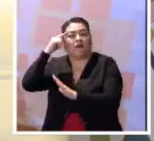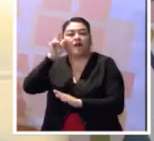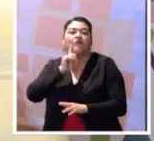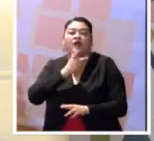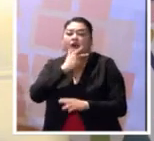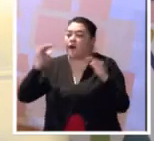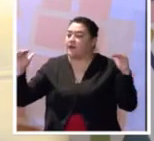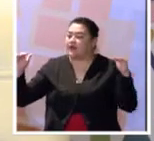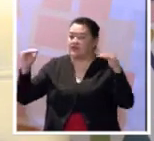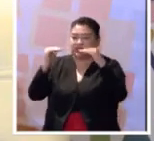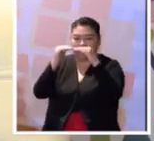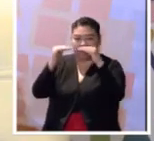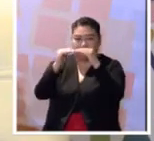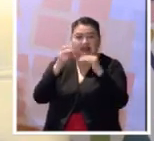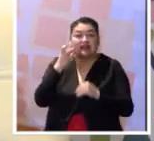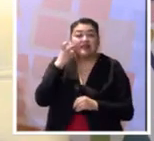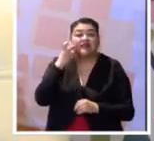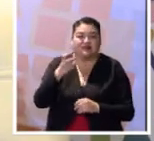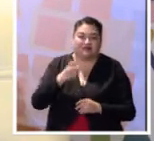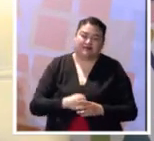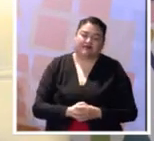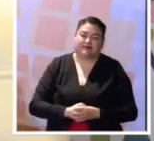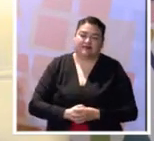ayudando a conseguir mejores resultados.